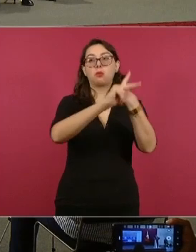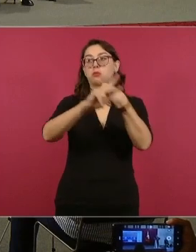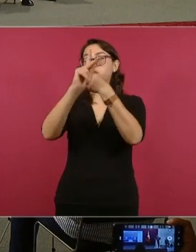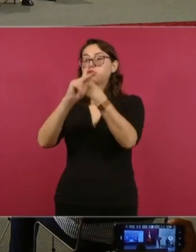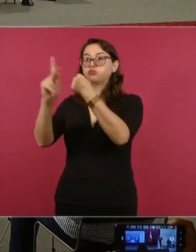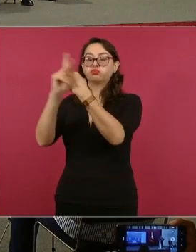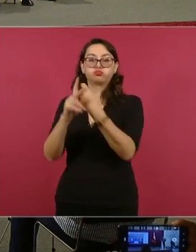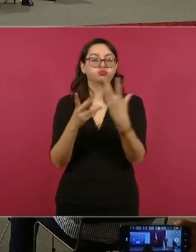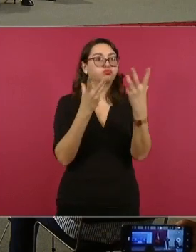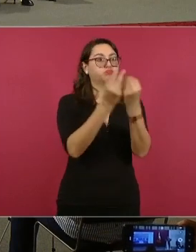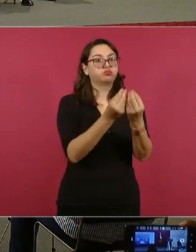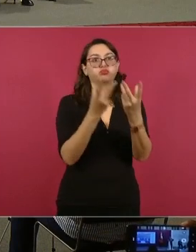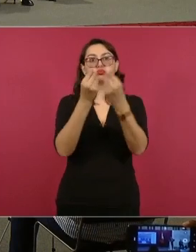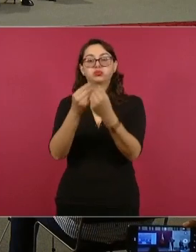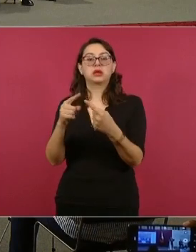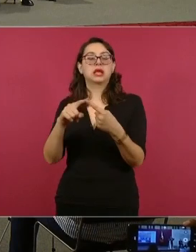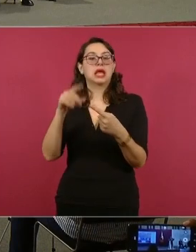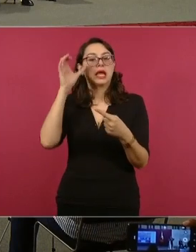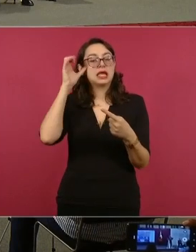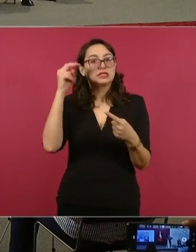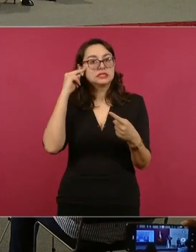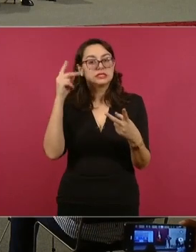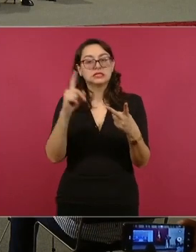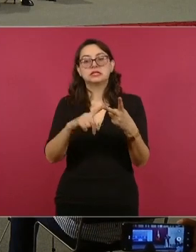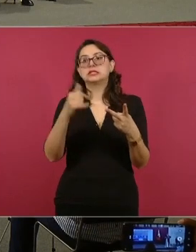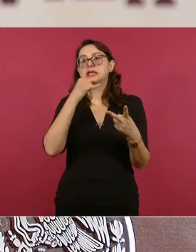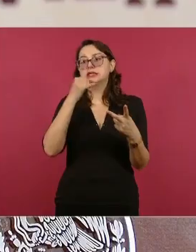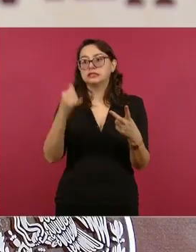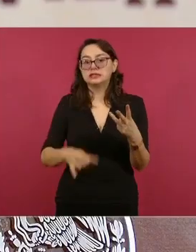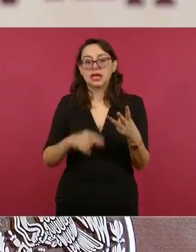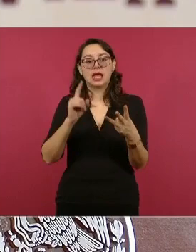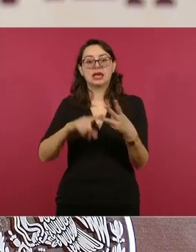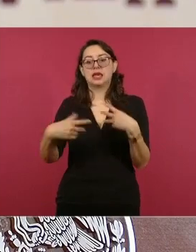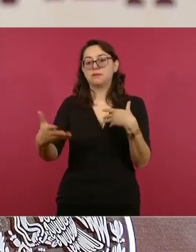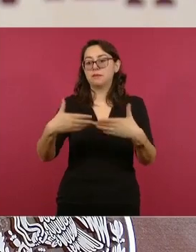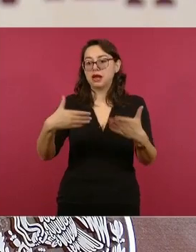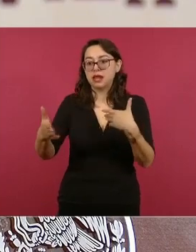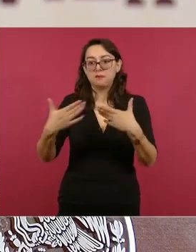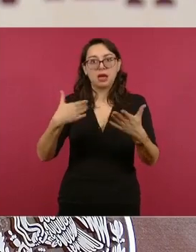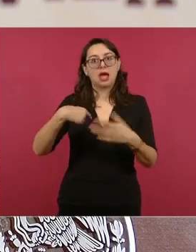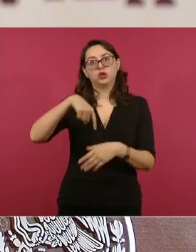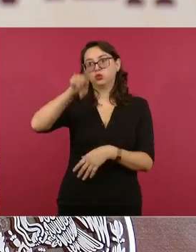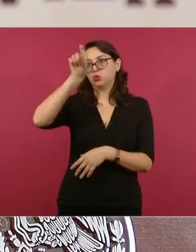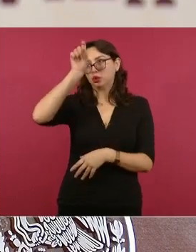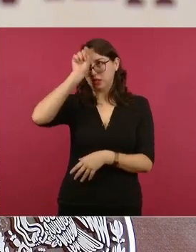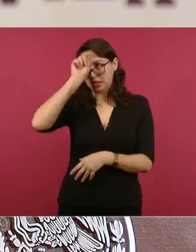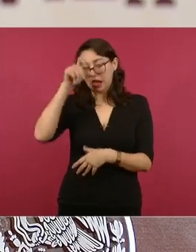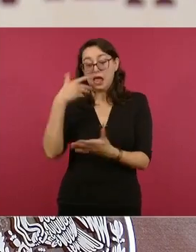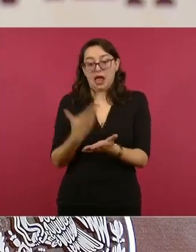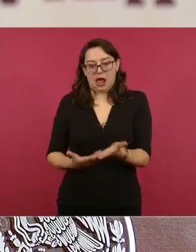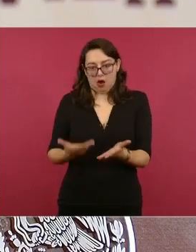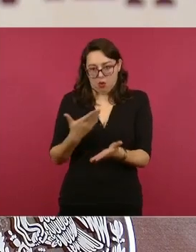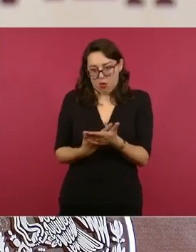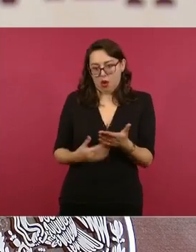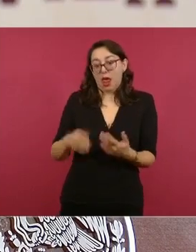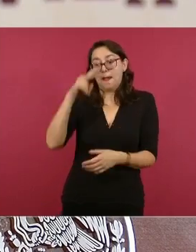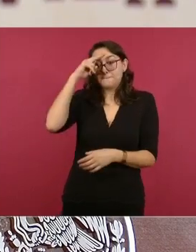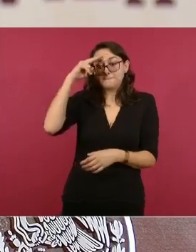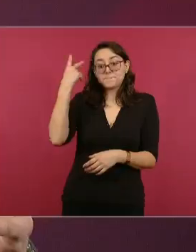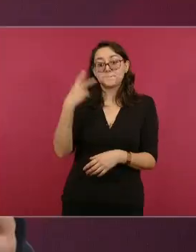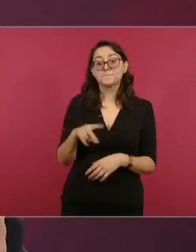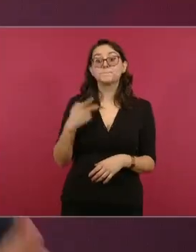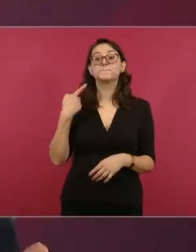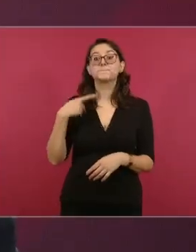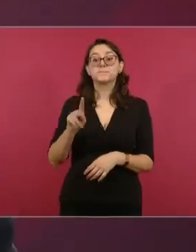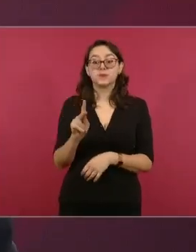China, Italia, Qatar, Panamá, Turquía, y ahora desde hace un año en México, pero con médicas y